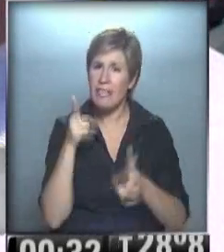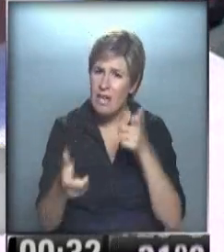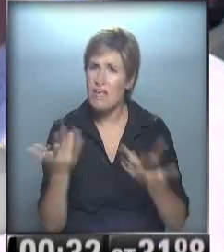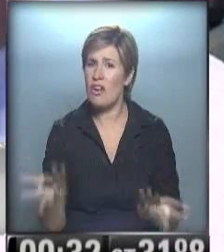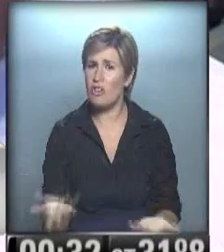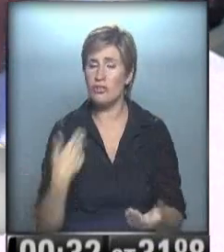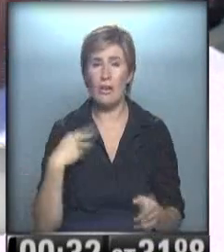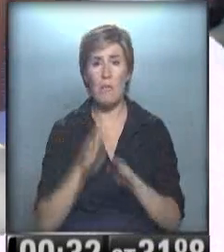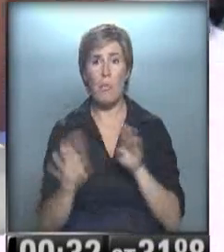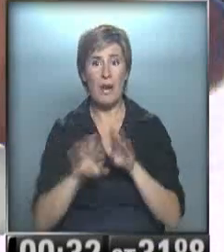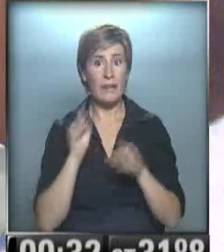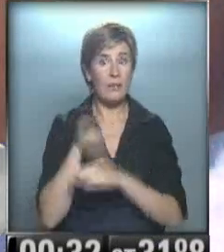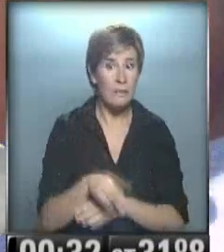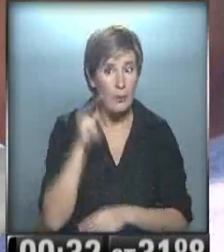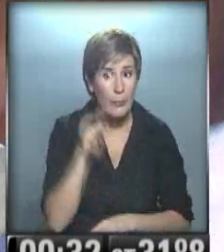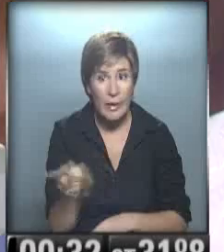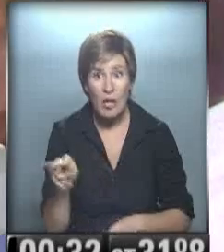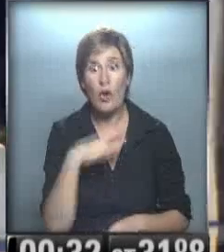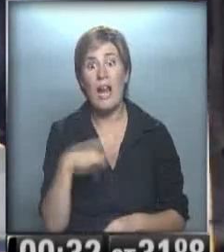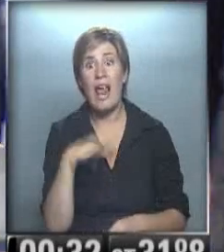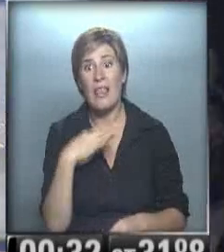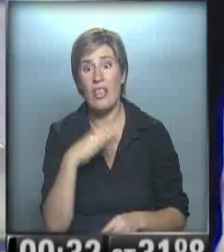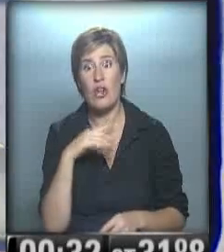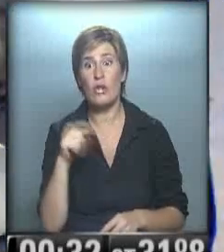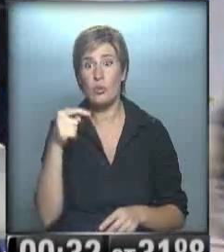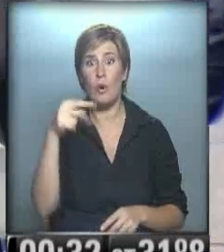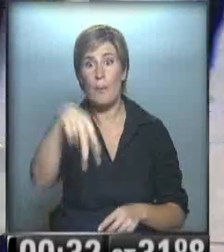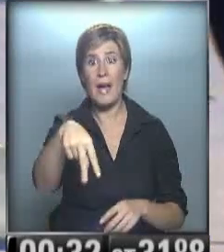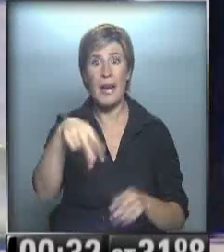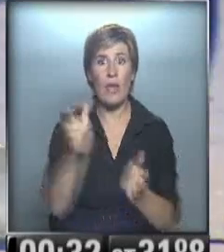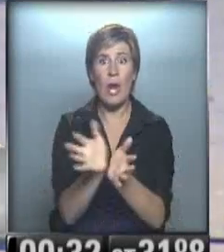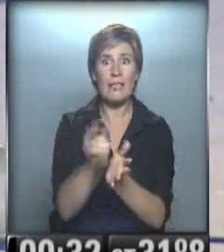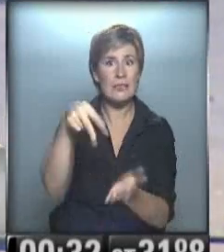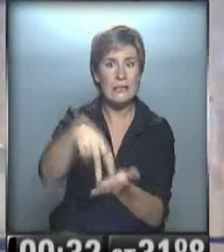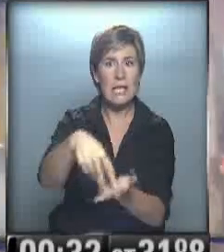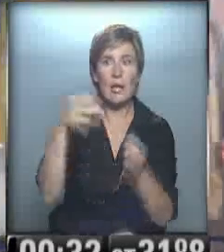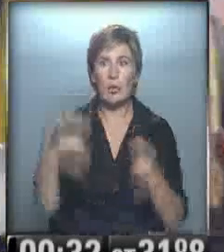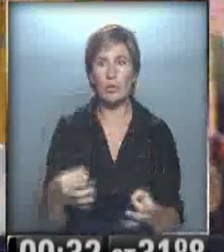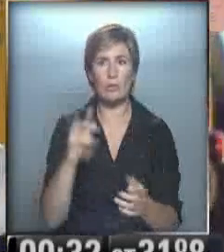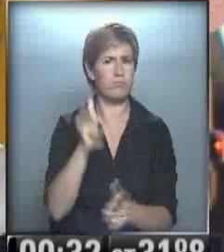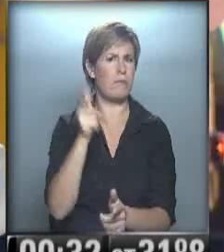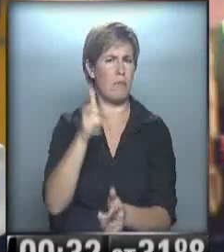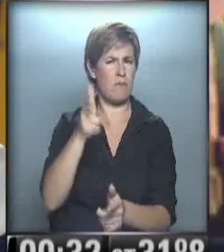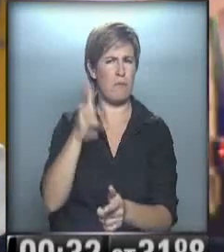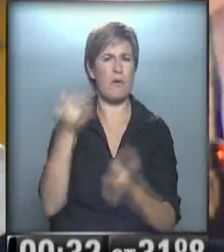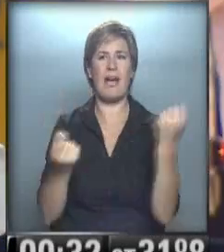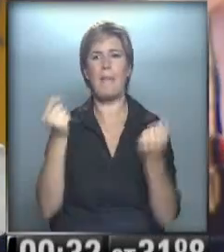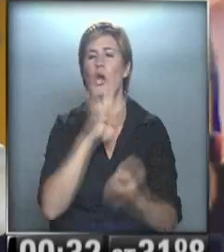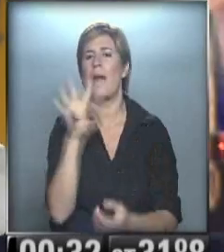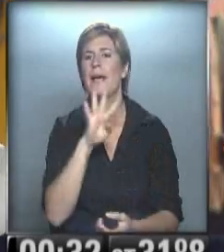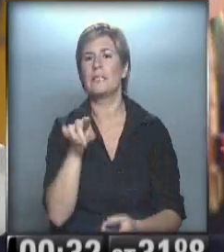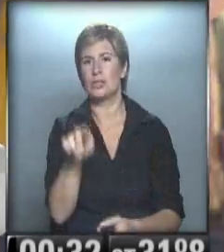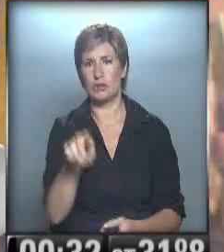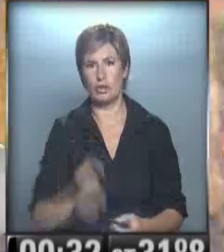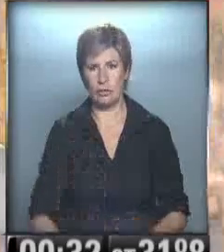Cuando salgo a la puerta, veo un delincuente parado ahí en la esquina que vació el cargador contra el camión de Prosegur.